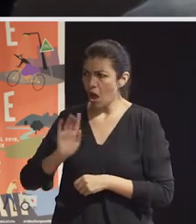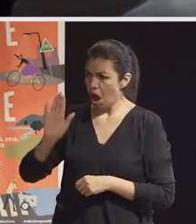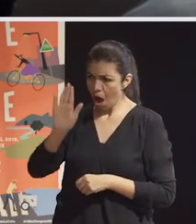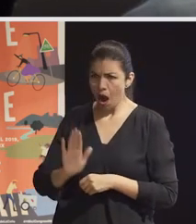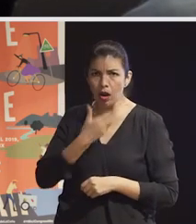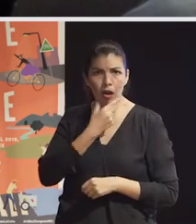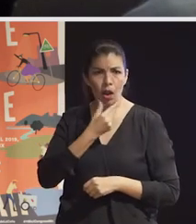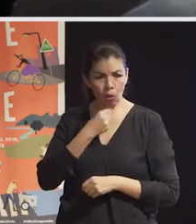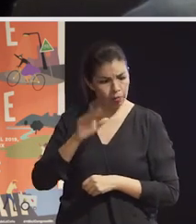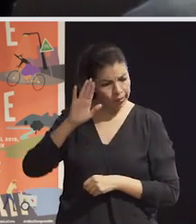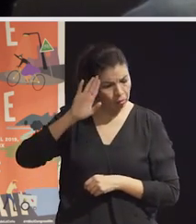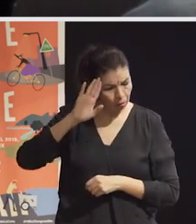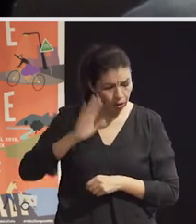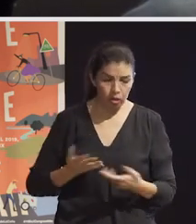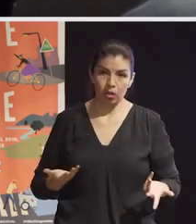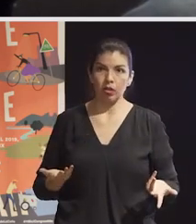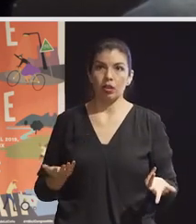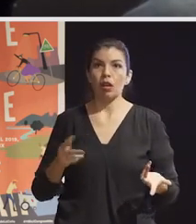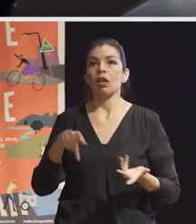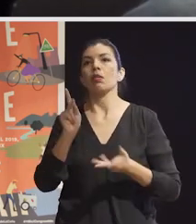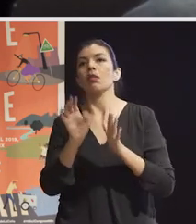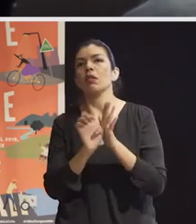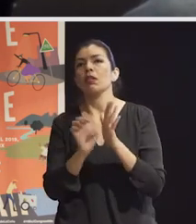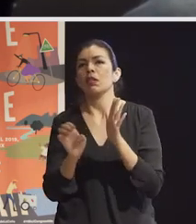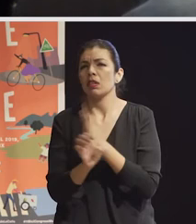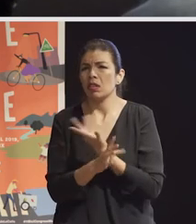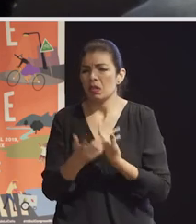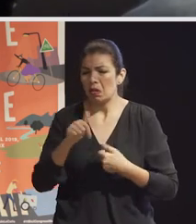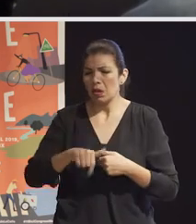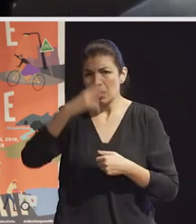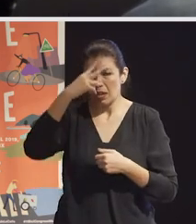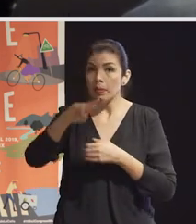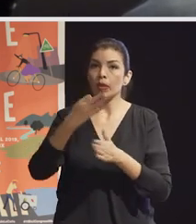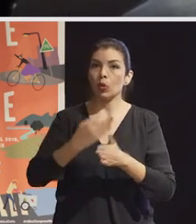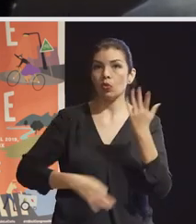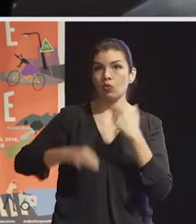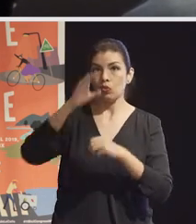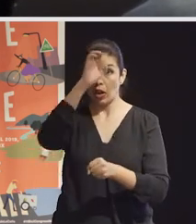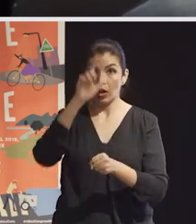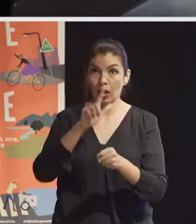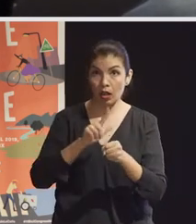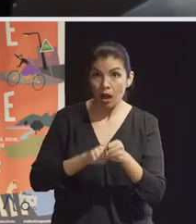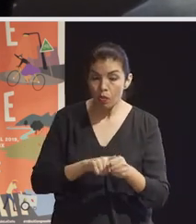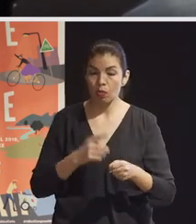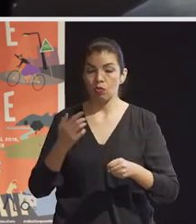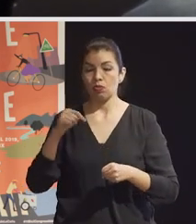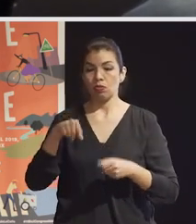estar vas a un vehículo cuando en realidad no existe como esa cultura de movilidad